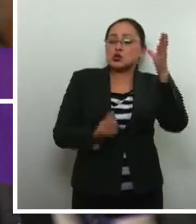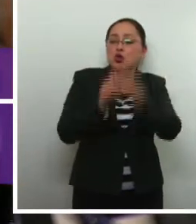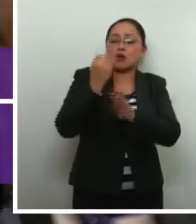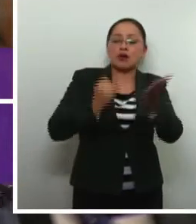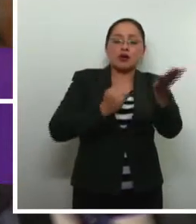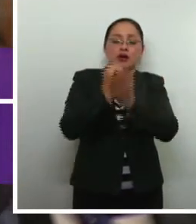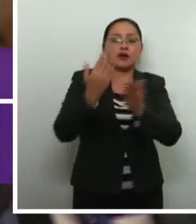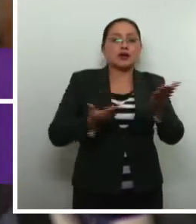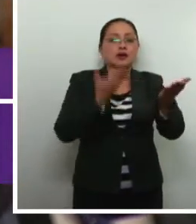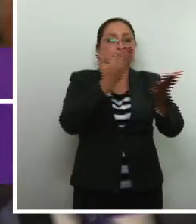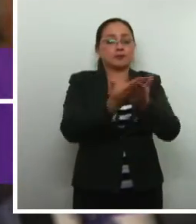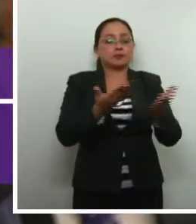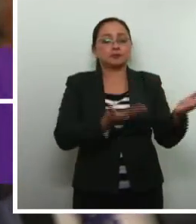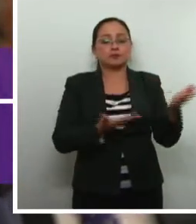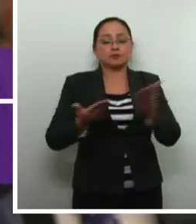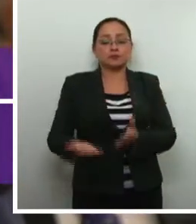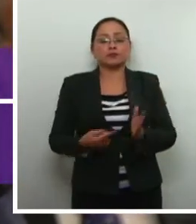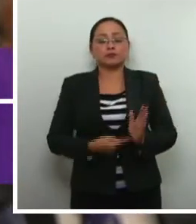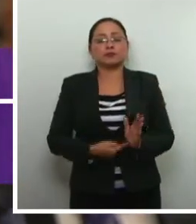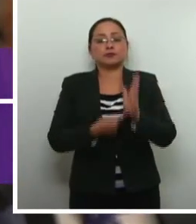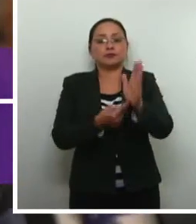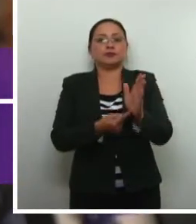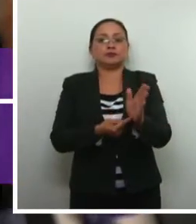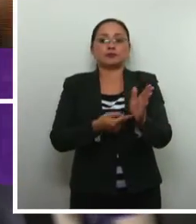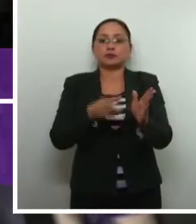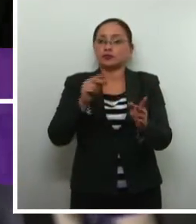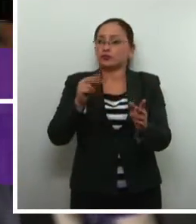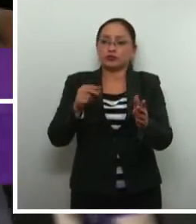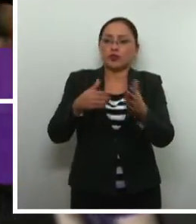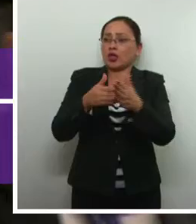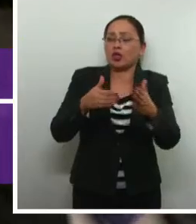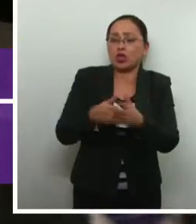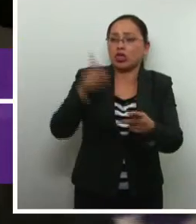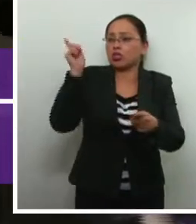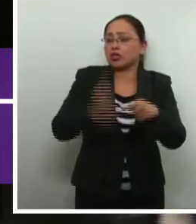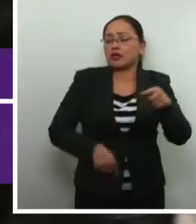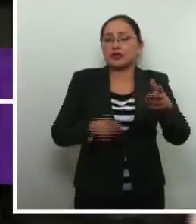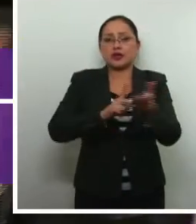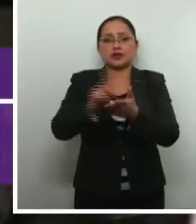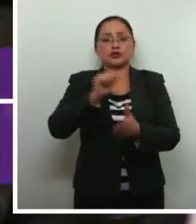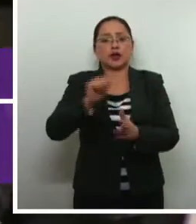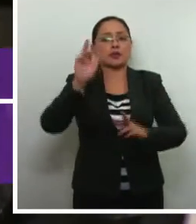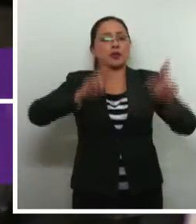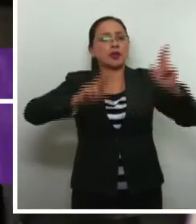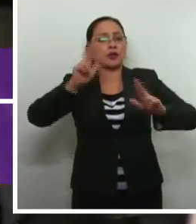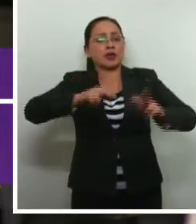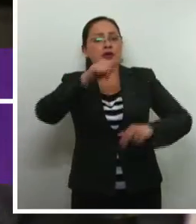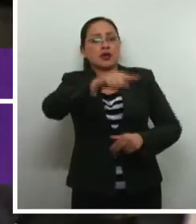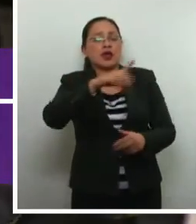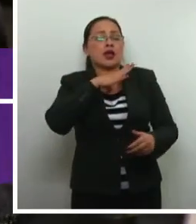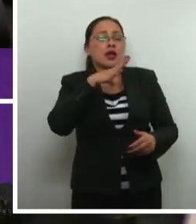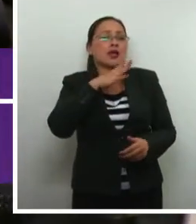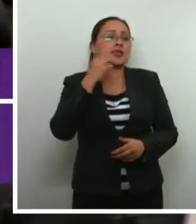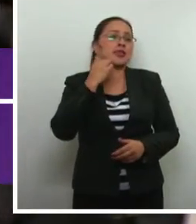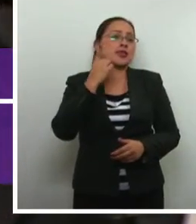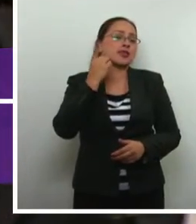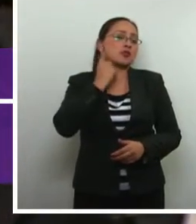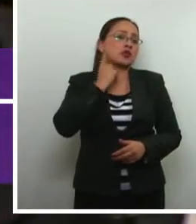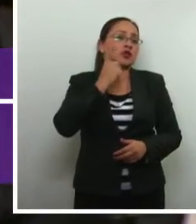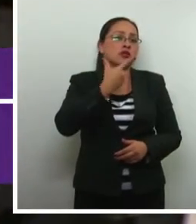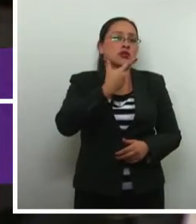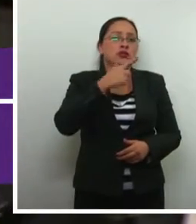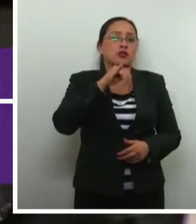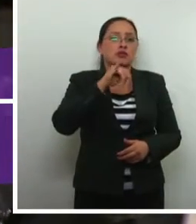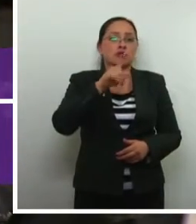dictamen, llega aquí y no se conculca el derecho, en este caso del diputado Gil, de hacer su